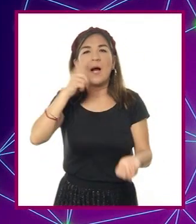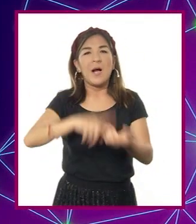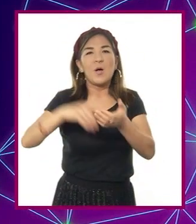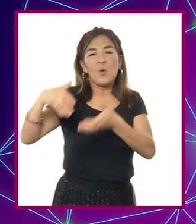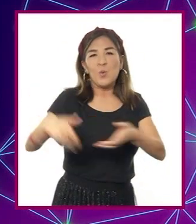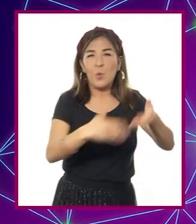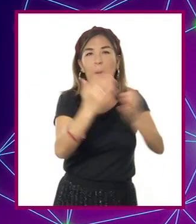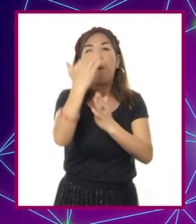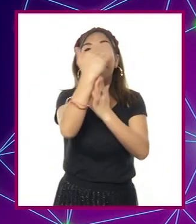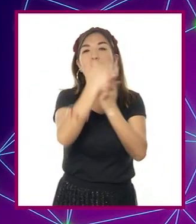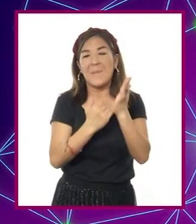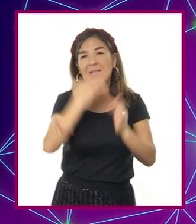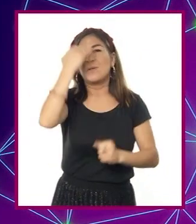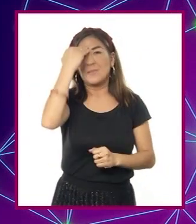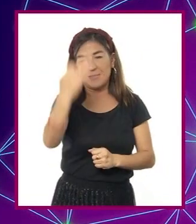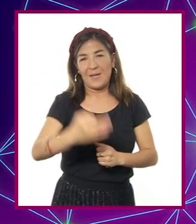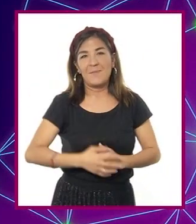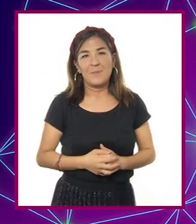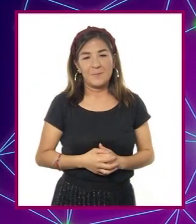en menos tiempo.